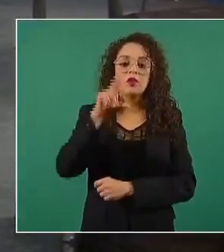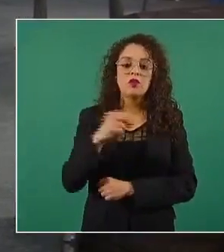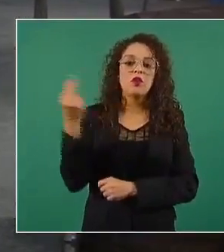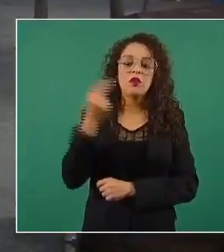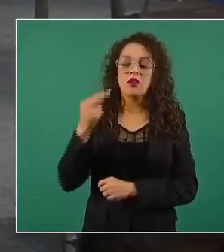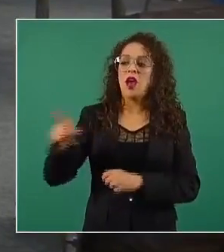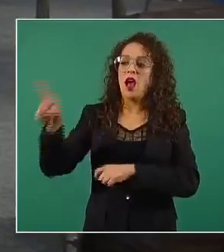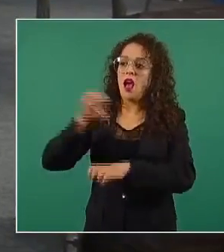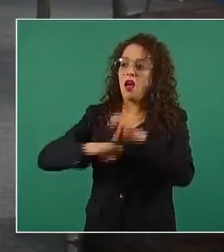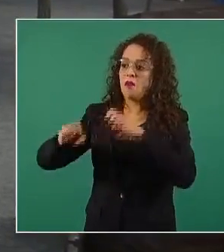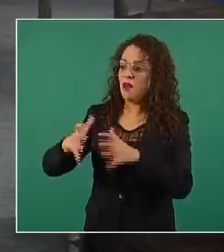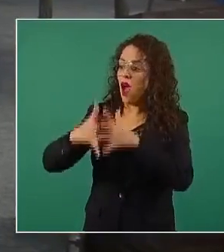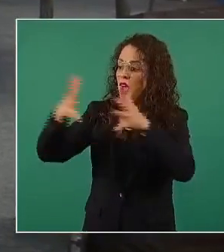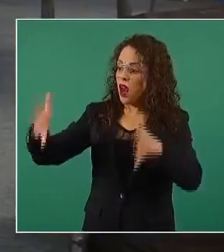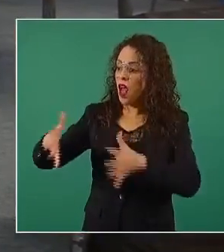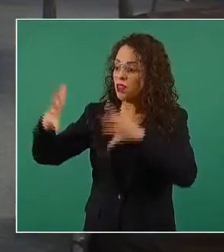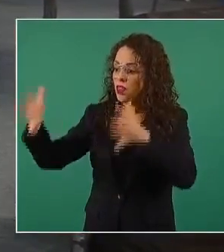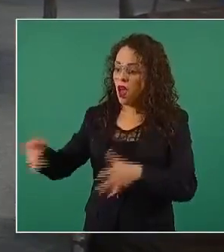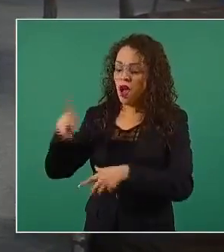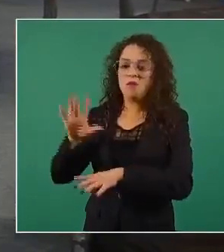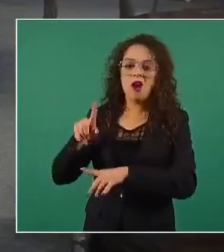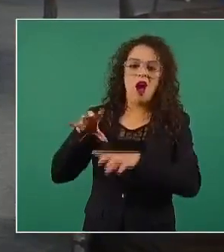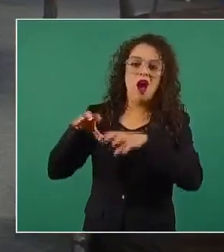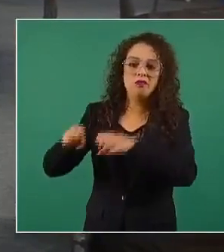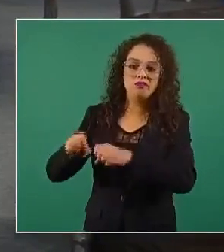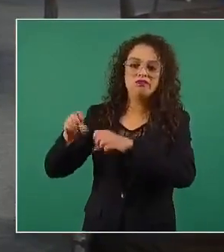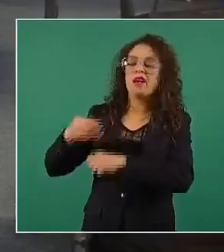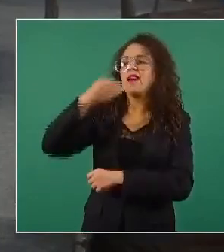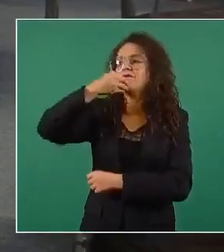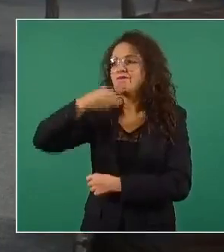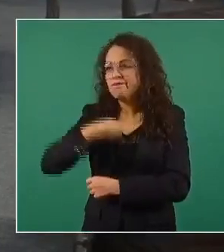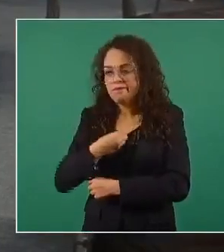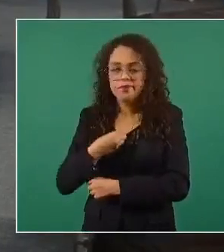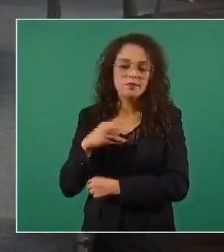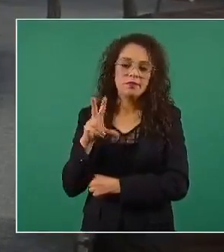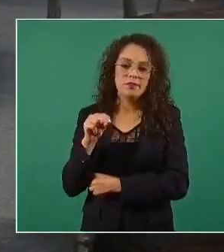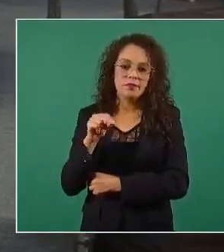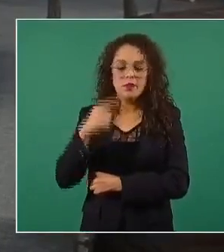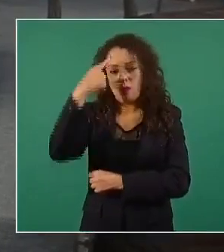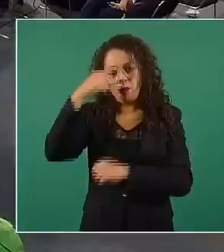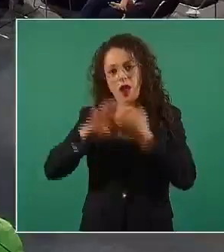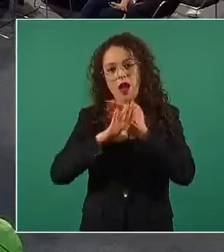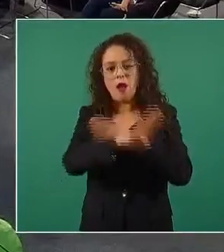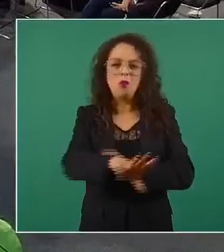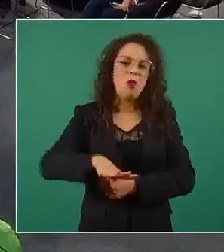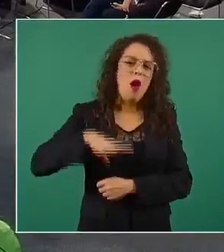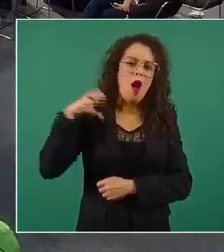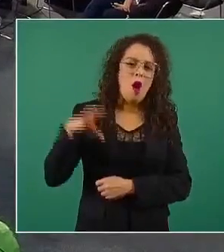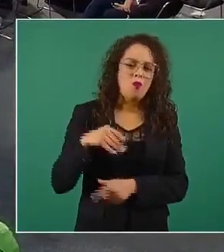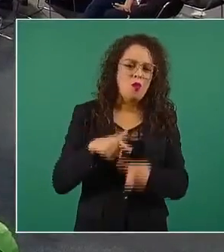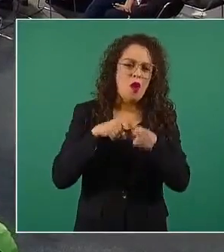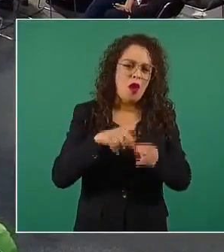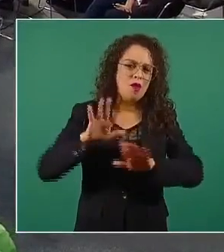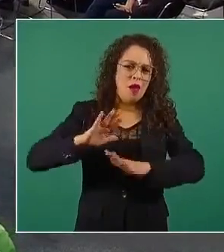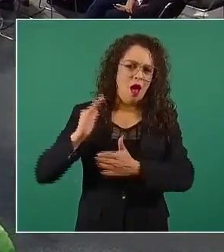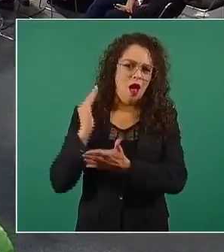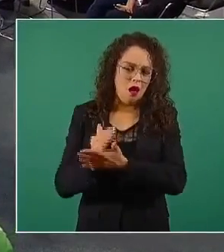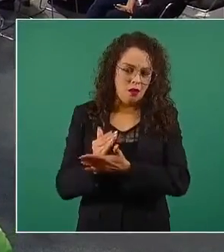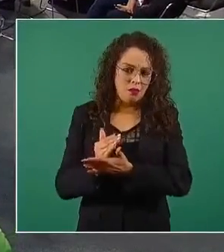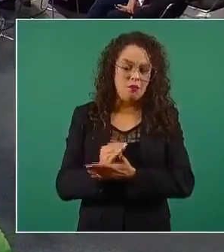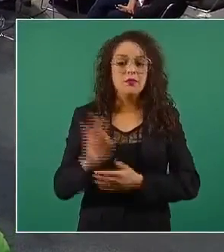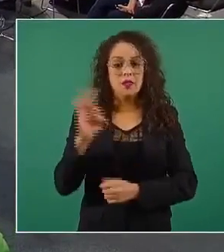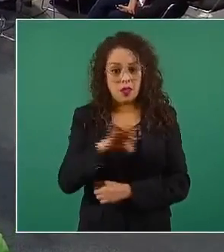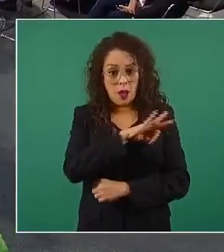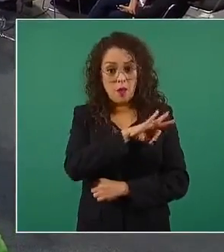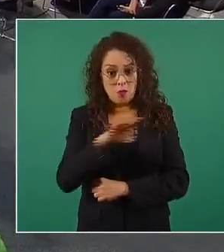las grandes empresas, justamente pues para evitar, digamos, este tipo de abusos. En ese sentido, ¿habría la posibilidad de llegar a